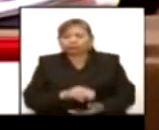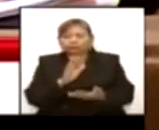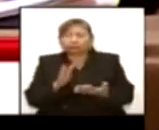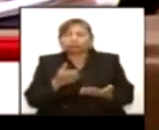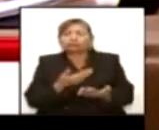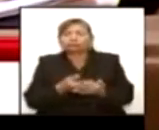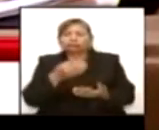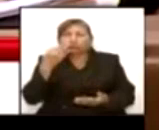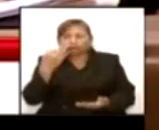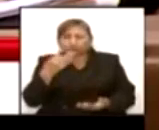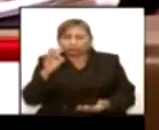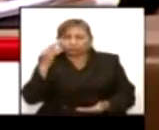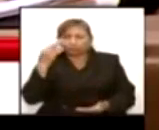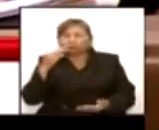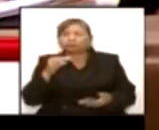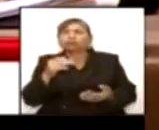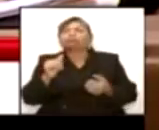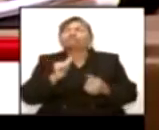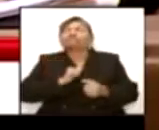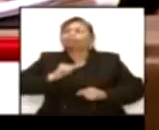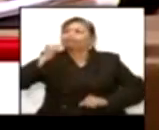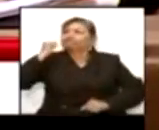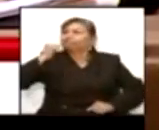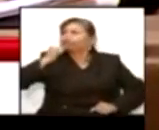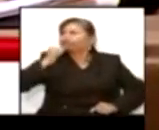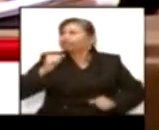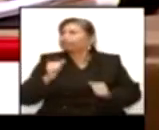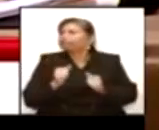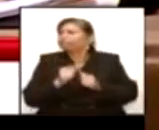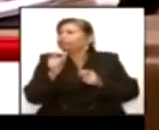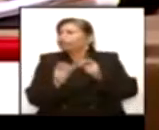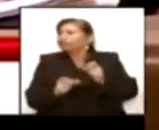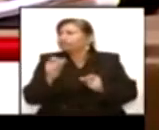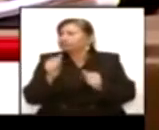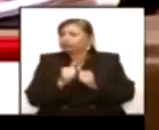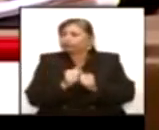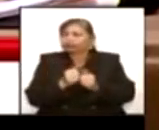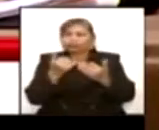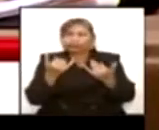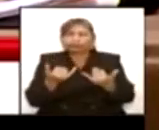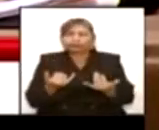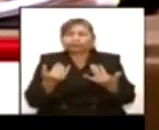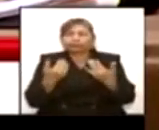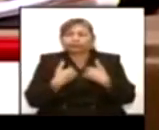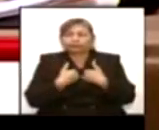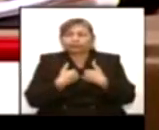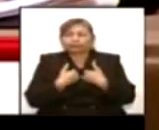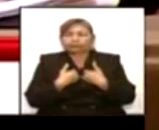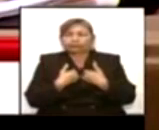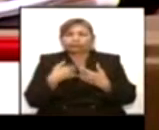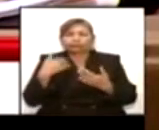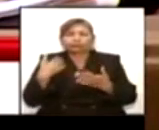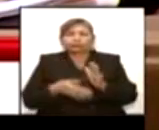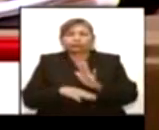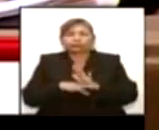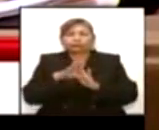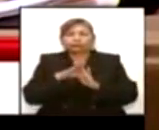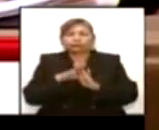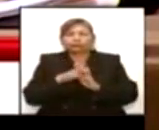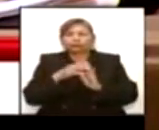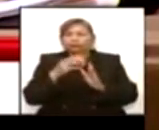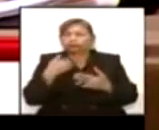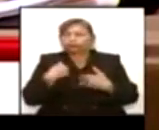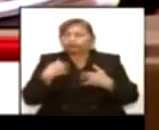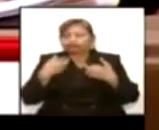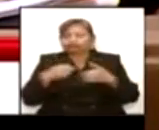tanto, siempre vamos a optar por defender a las poblaciones que hoy día se encuentran en situación de alta vulnerabilidad.